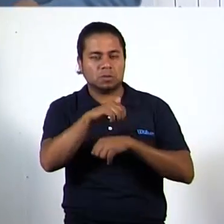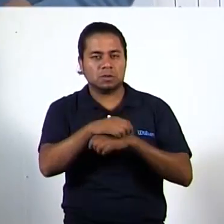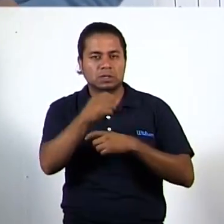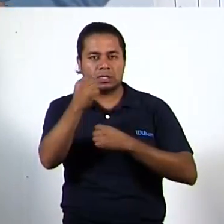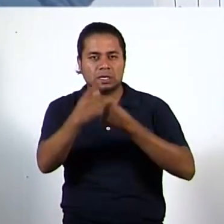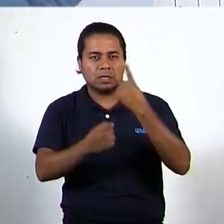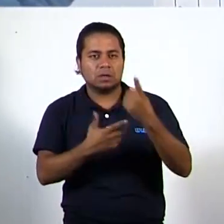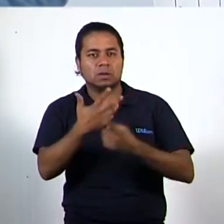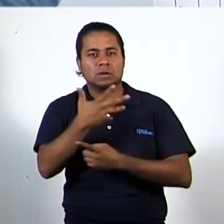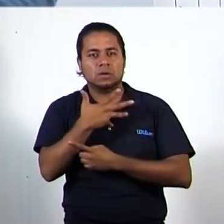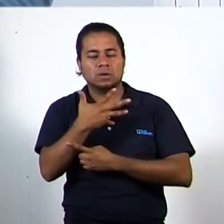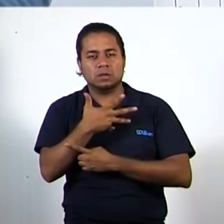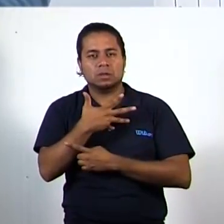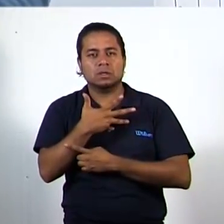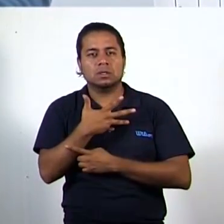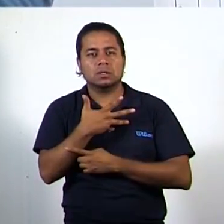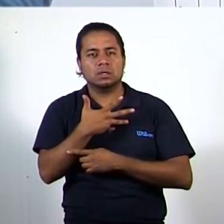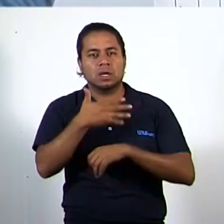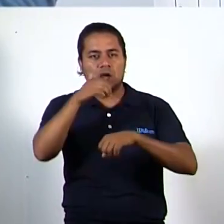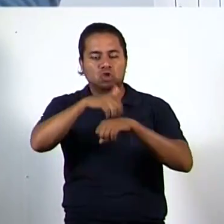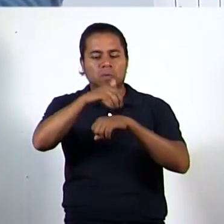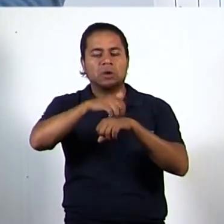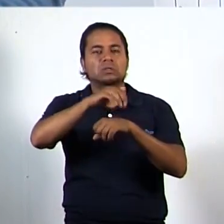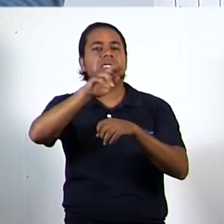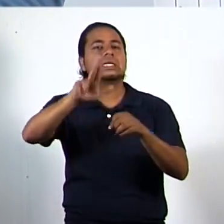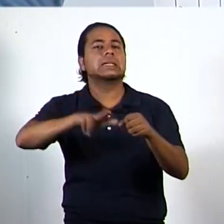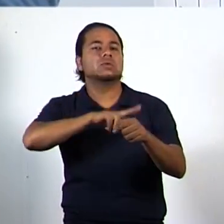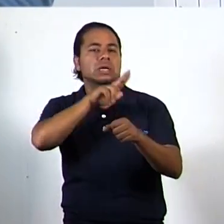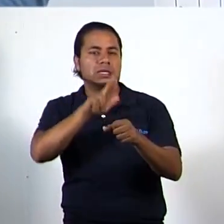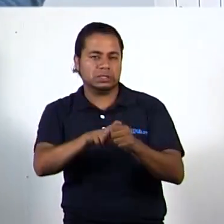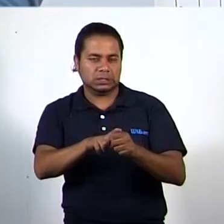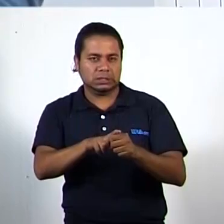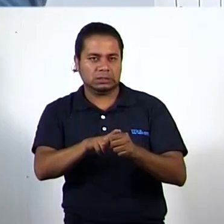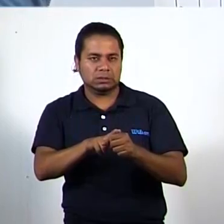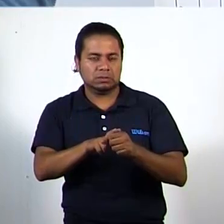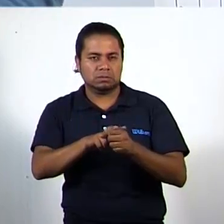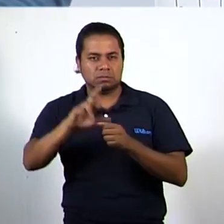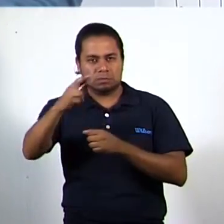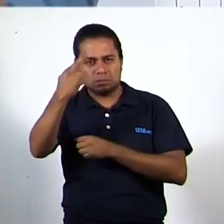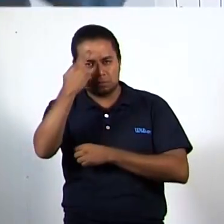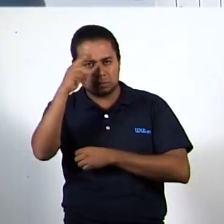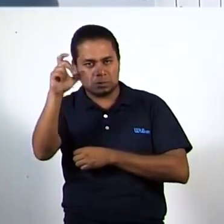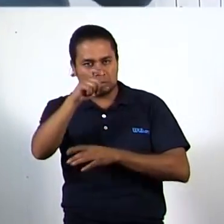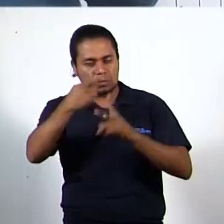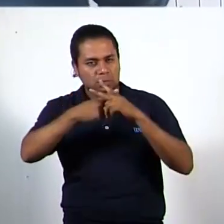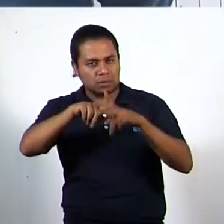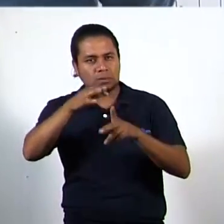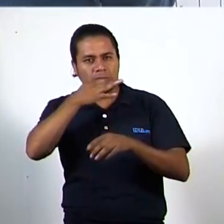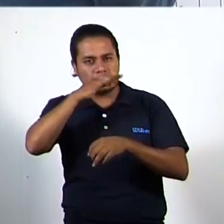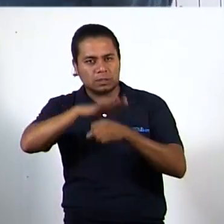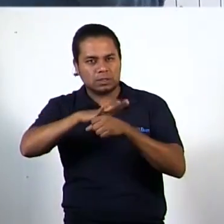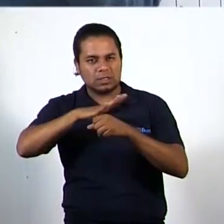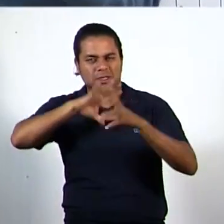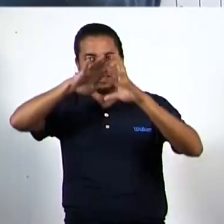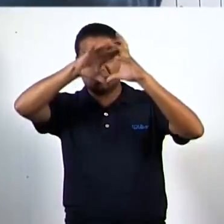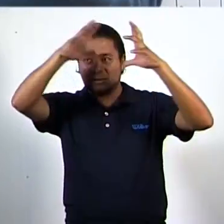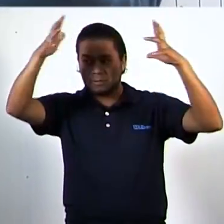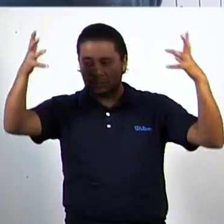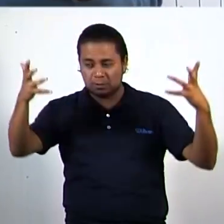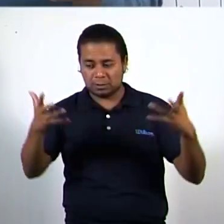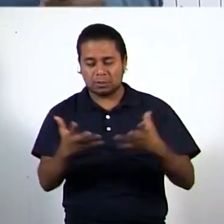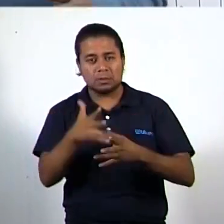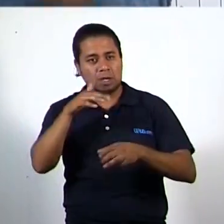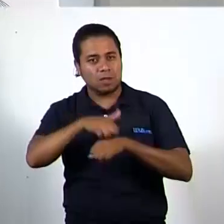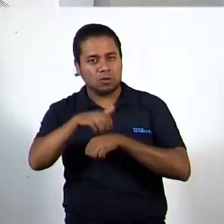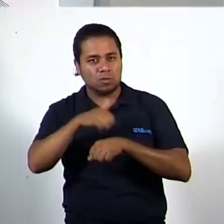algunos números que se llaman números naturales. ¿Recuerdas que en un principio te presenté un universo de números?